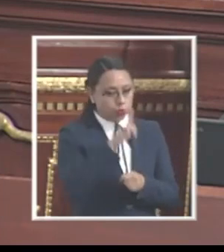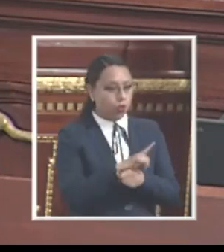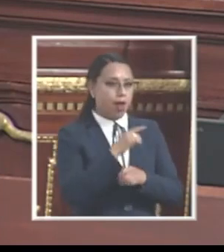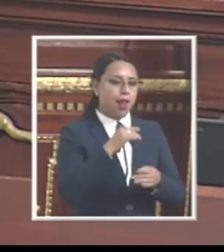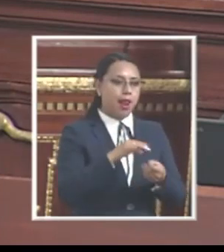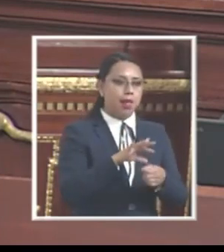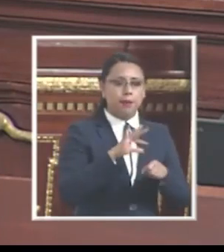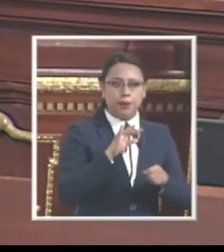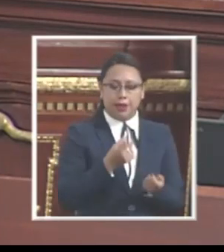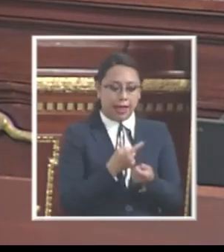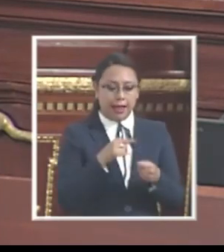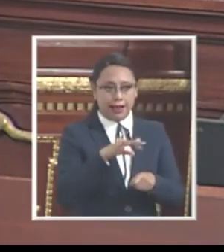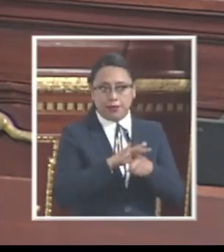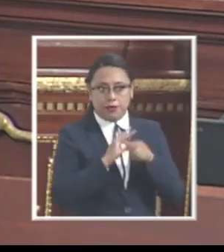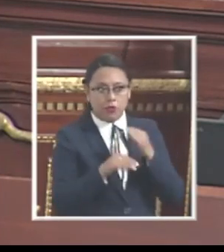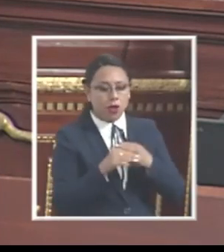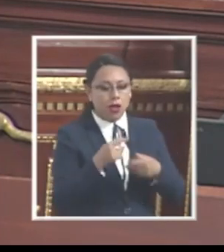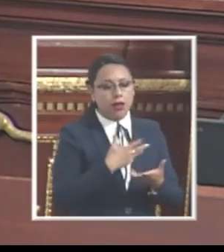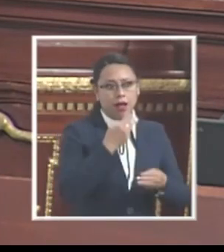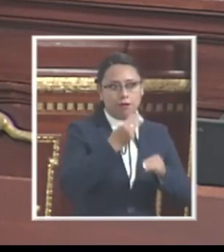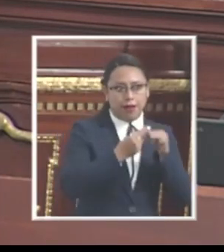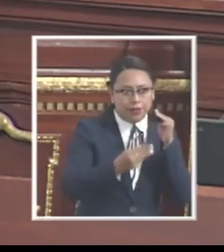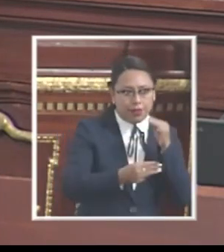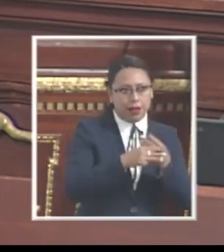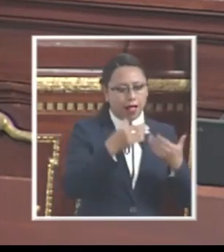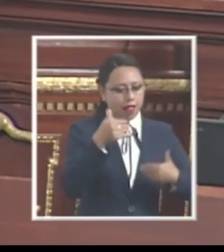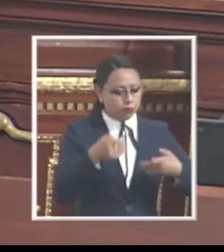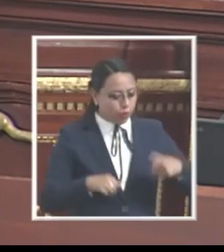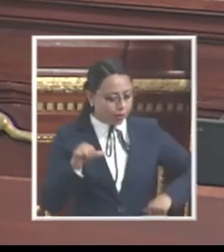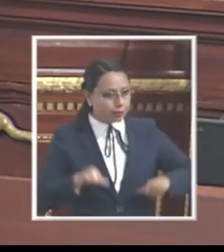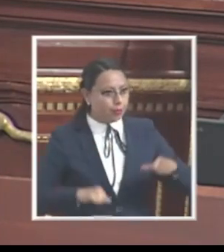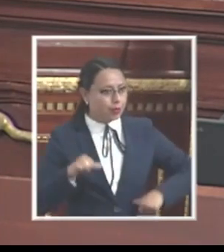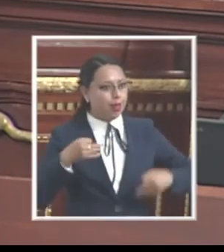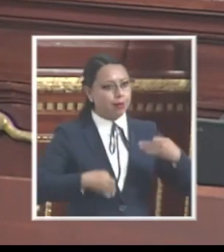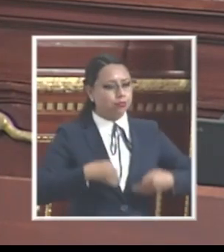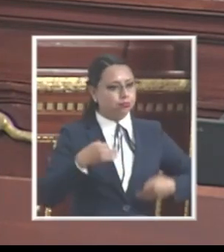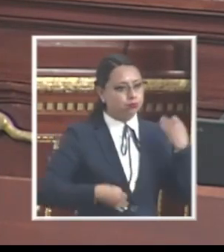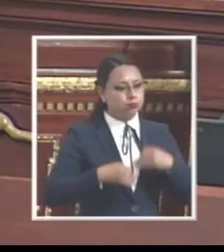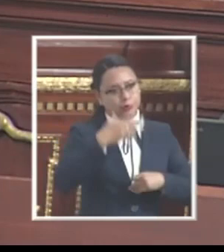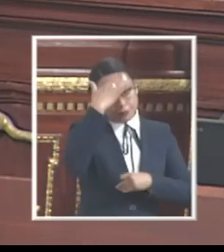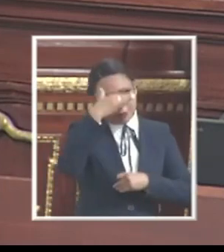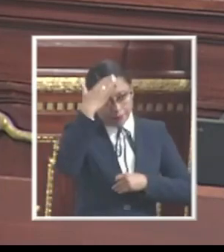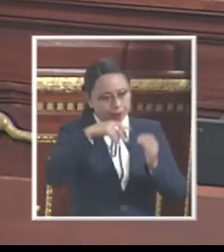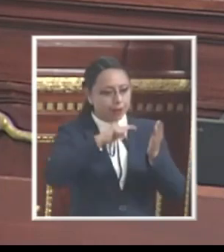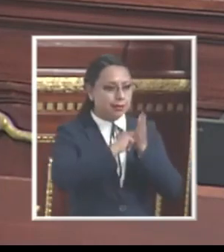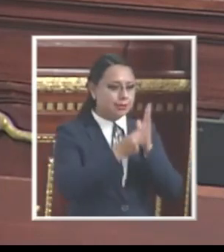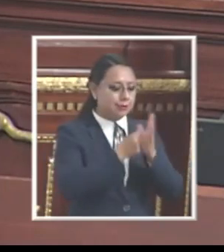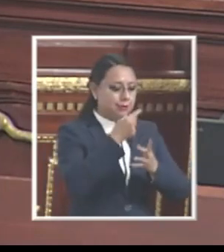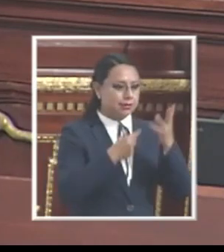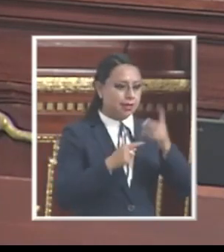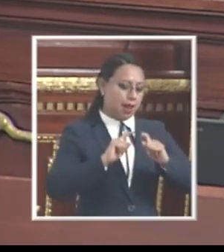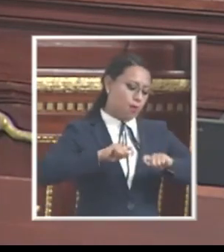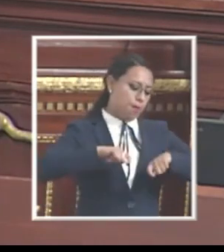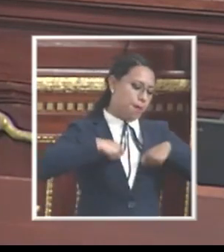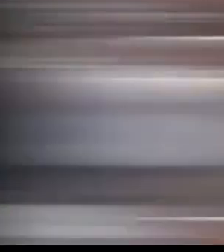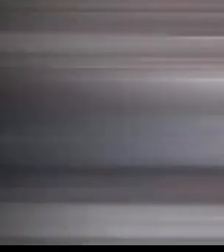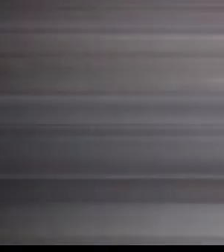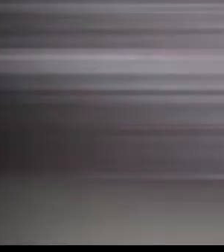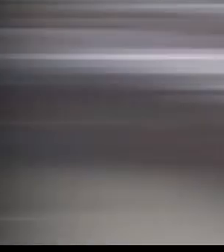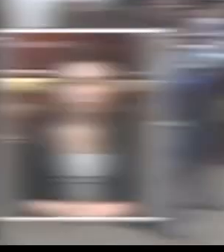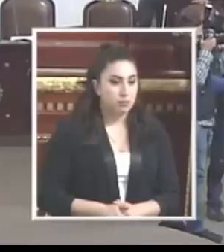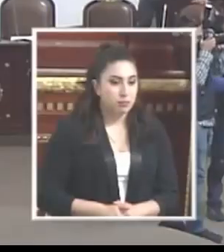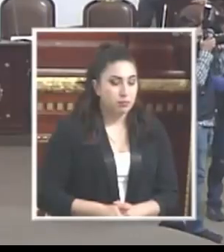expresiones saberes o técnicas transmitidos por las comunidades de generación en generación